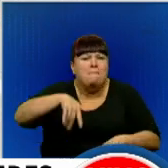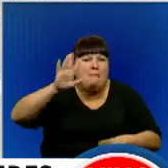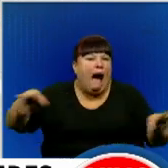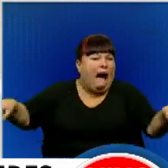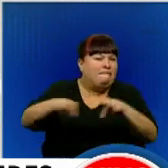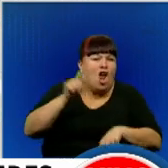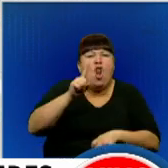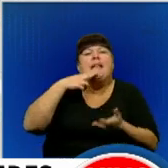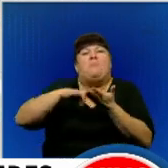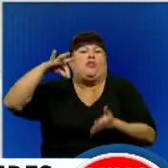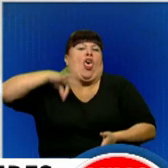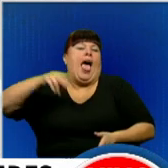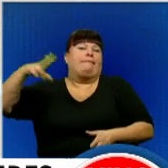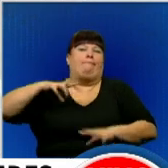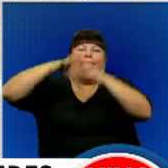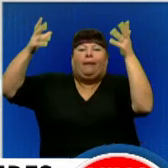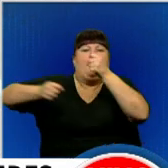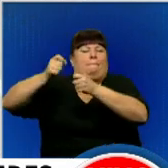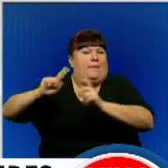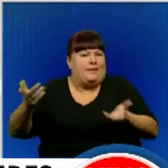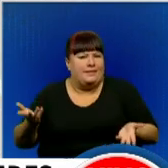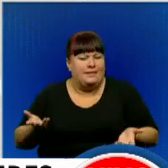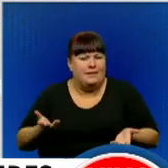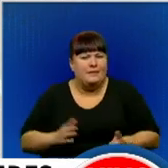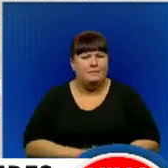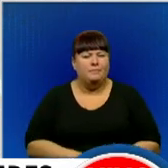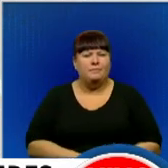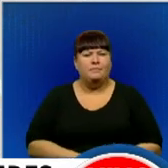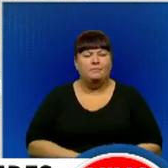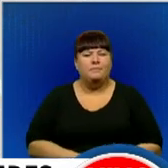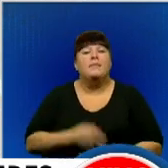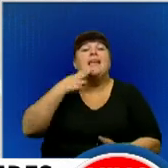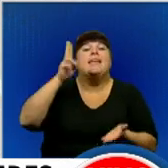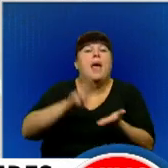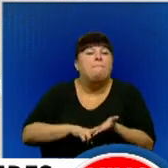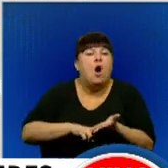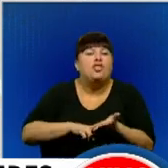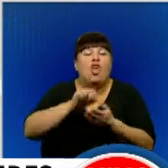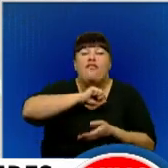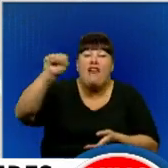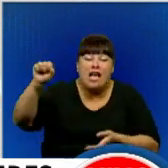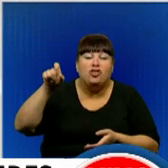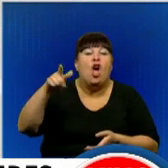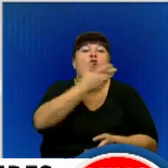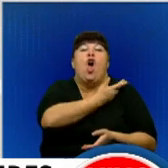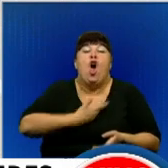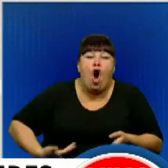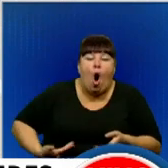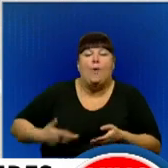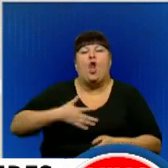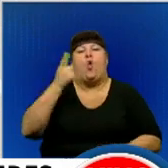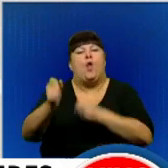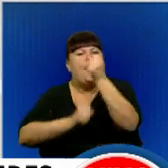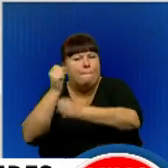recauda no el impuesto a las ganancias lo grande capitalista y el impuesto al acción ario donde el gobierno los empresarios